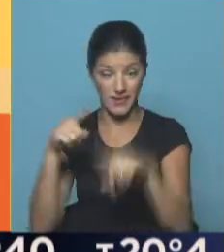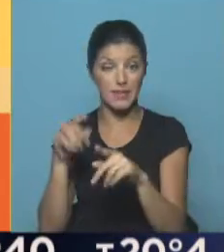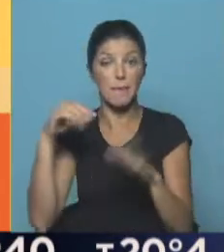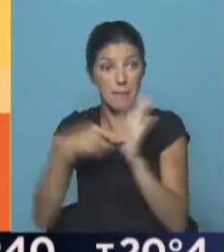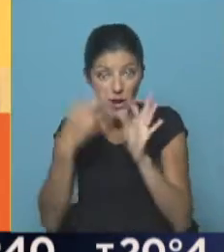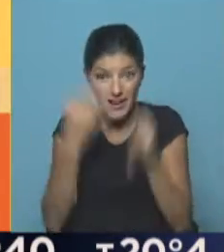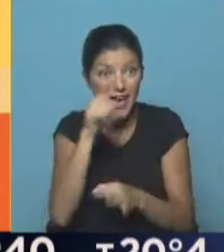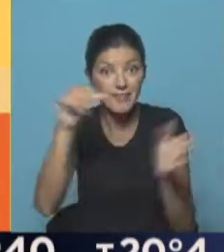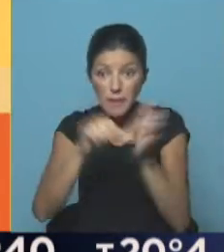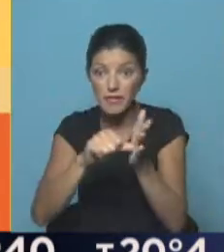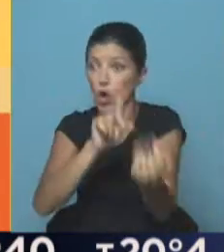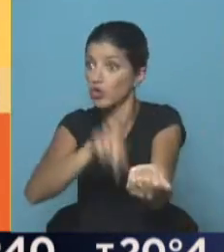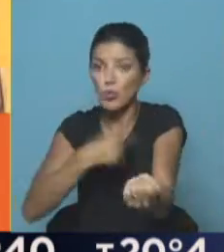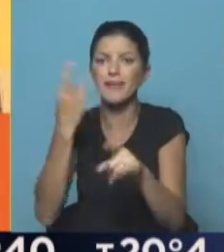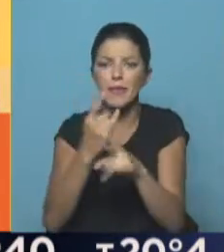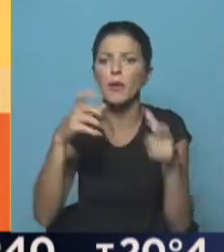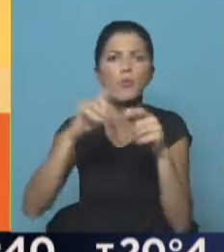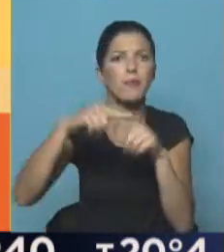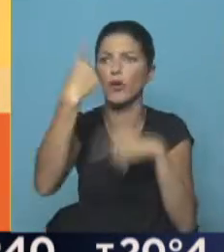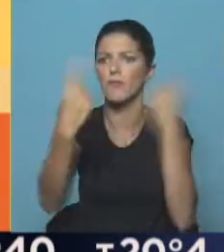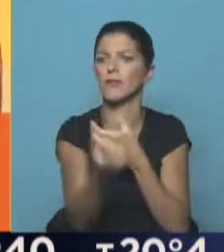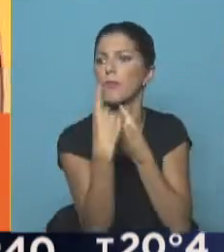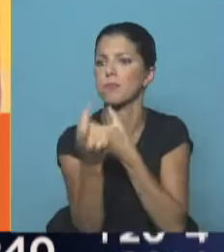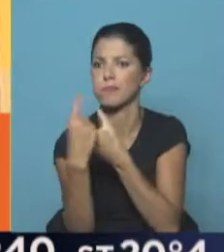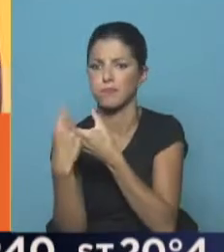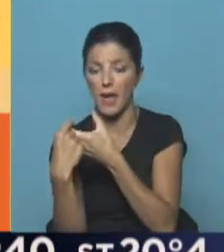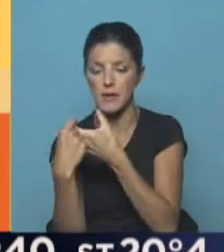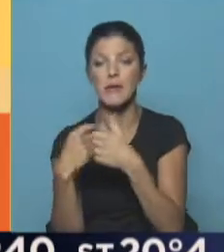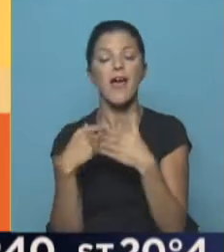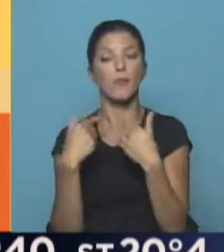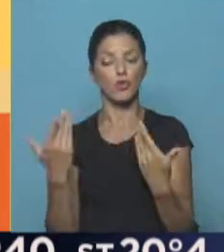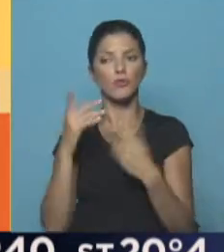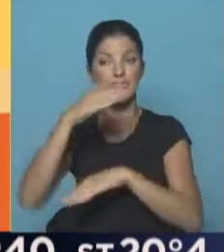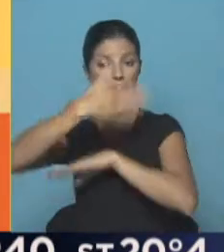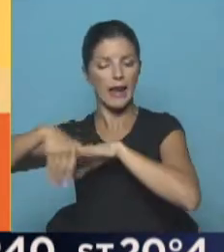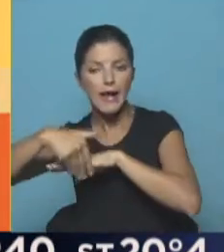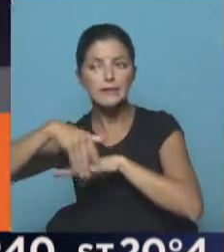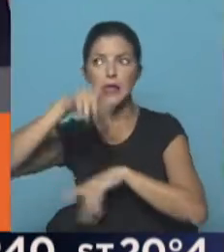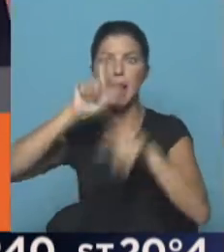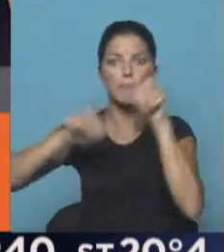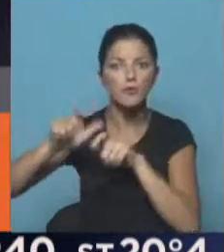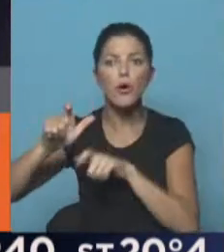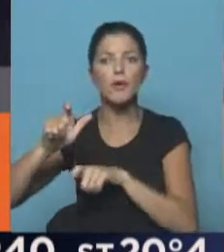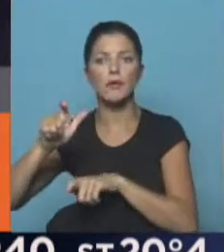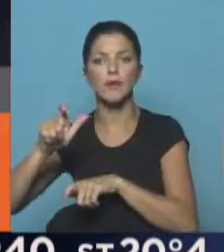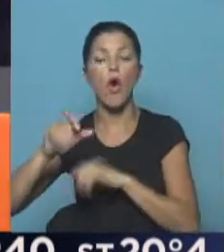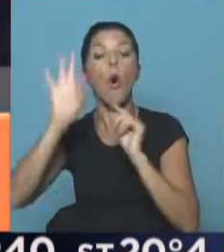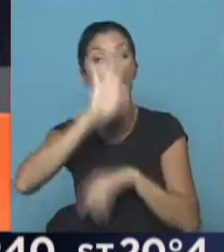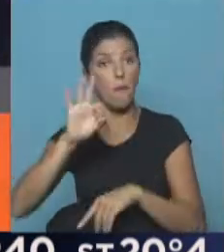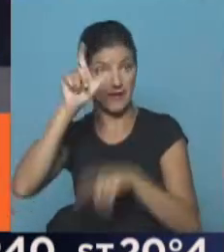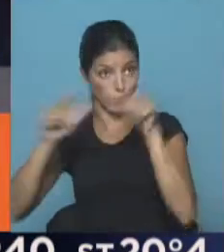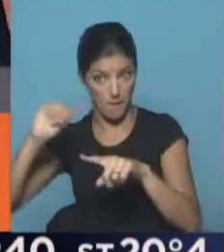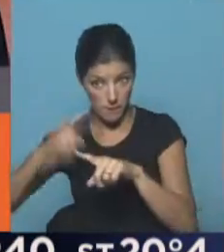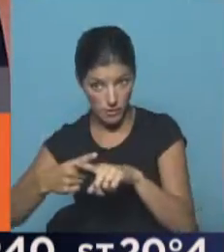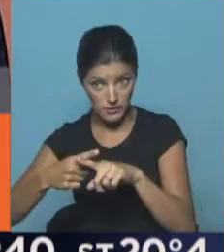hacer alianzas. Entonces, por ese mecanismo de alianzas, lo que se decía en la calle y lo que decían la dirigencia política con